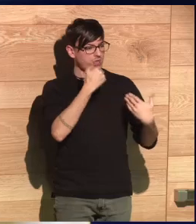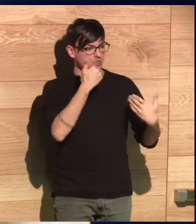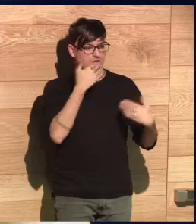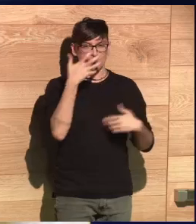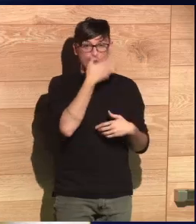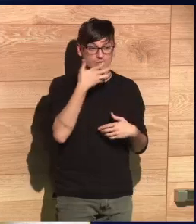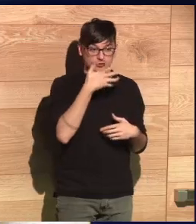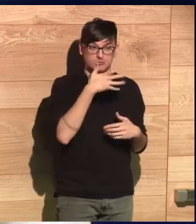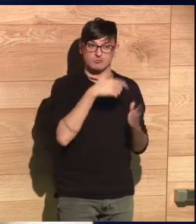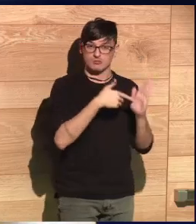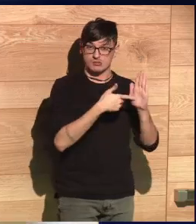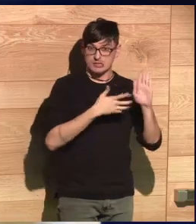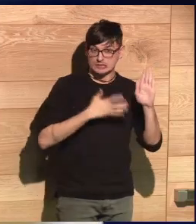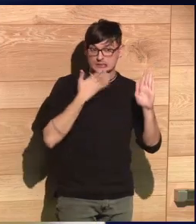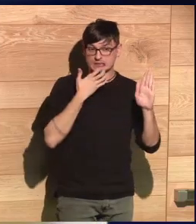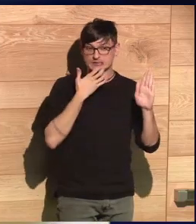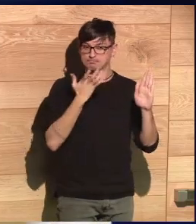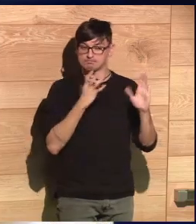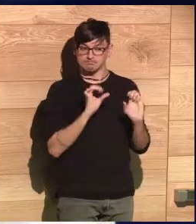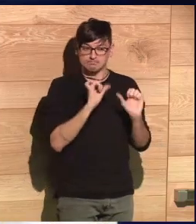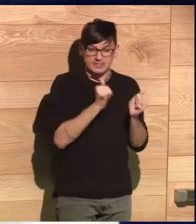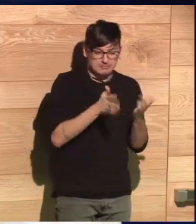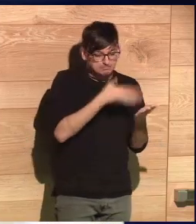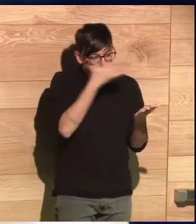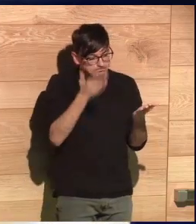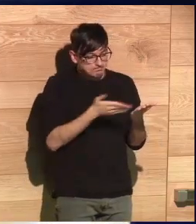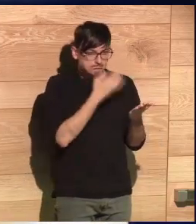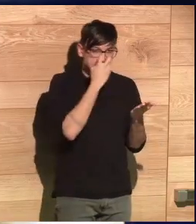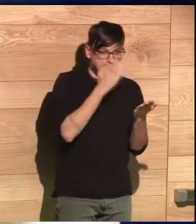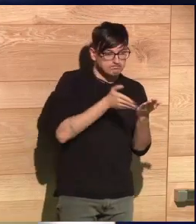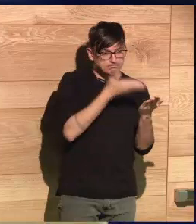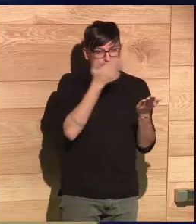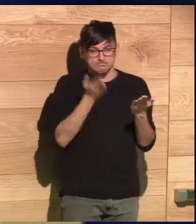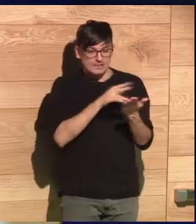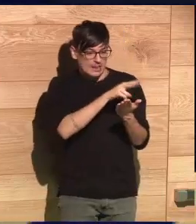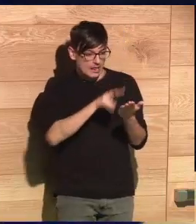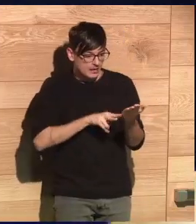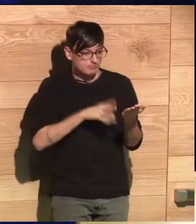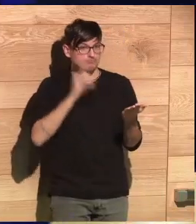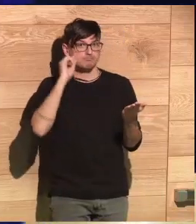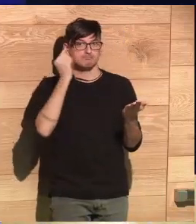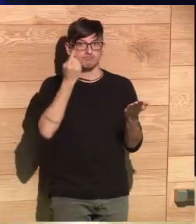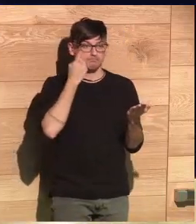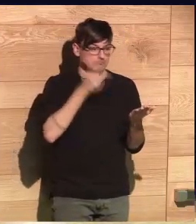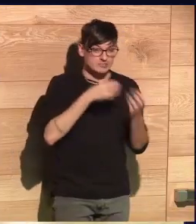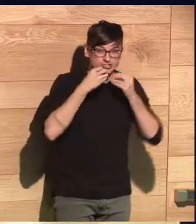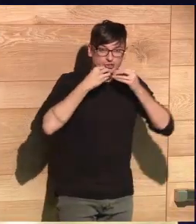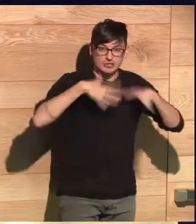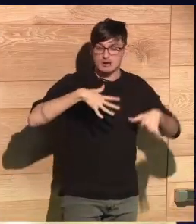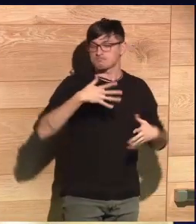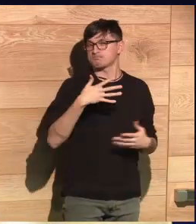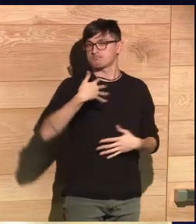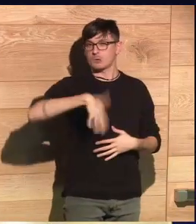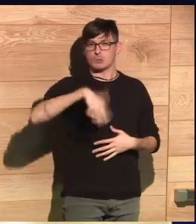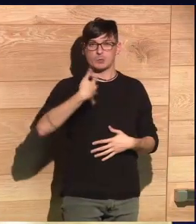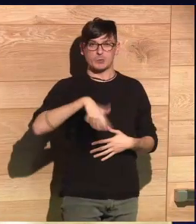cuento, que si vosotros empezáis a bucear por sus páginas vais a ver que son absolutamente historias maravillosas. Quiero daros las gracias